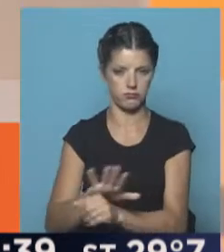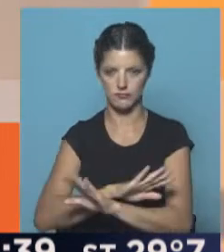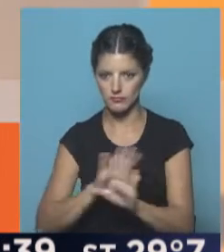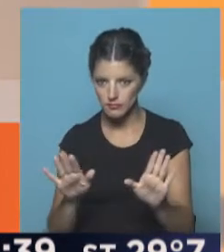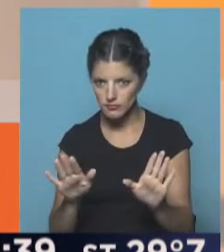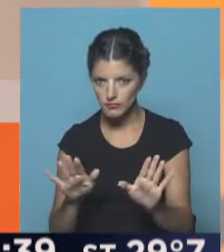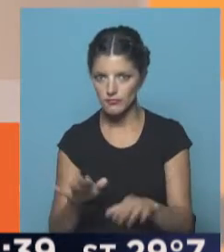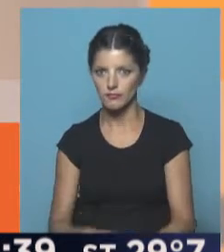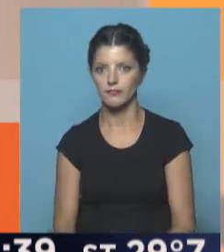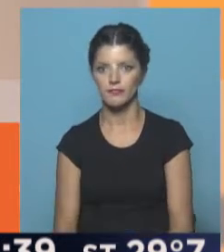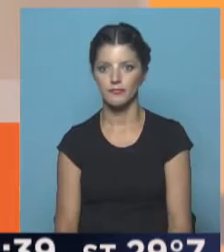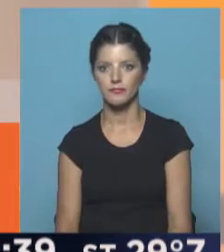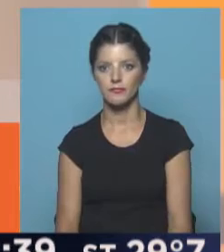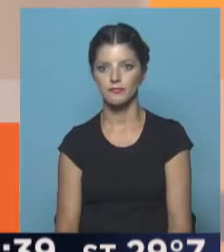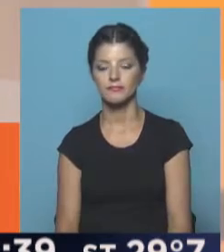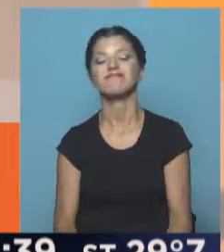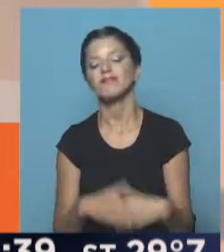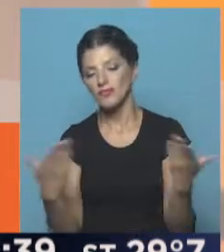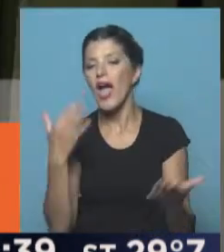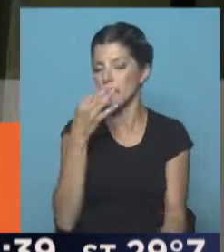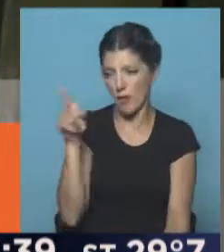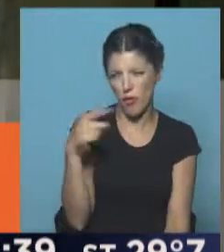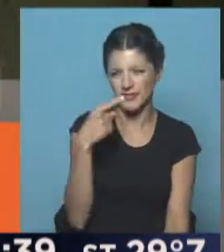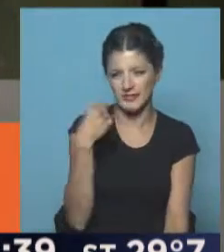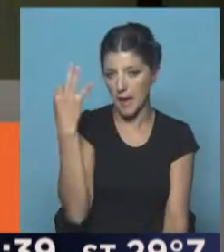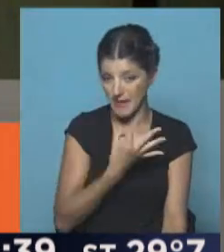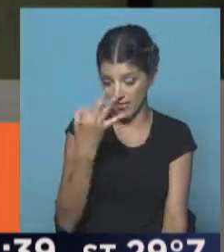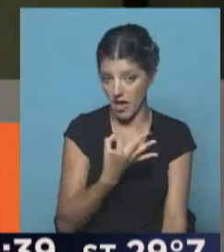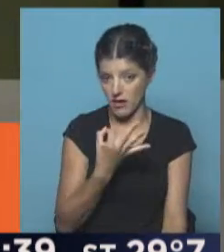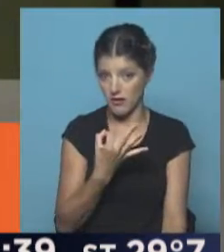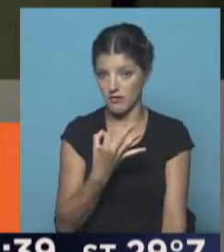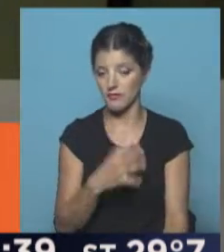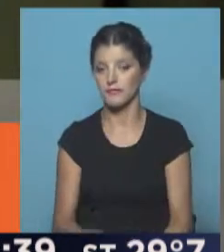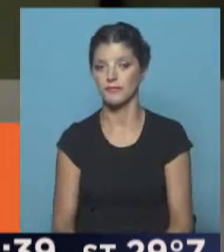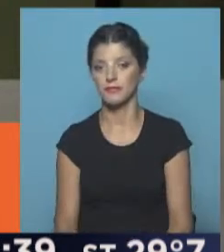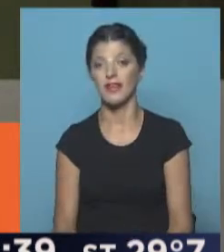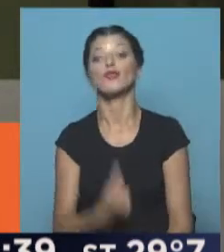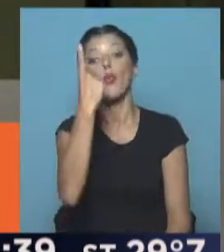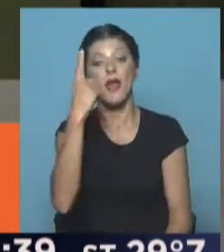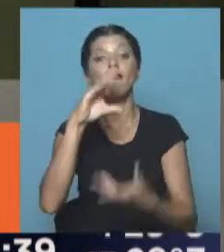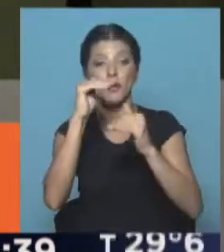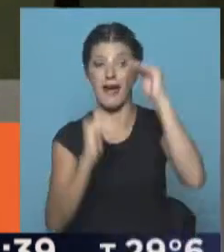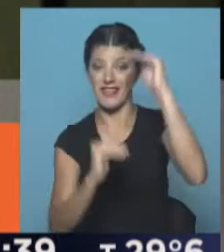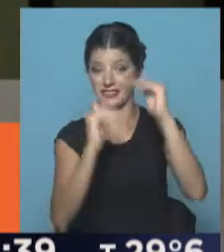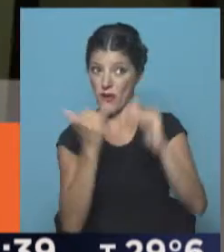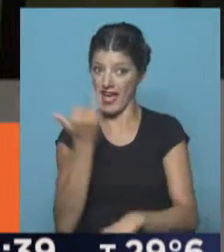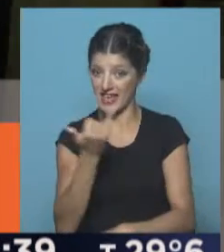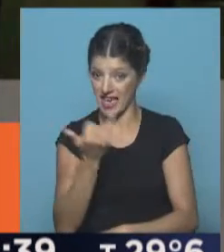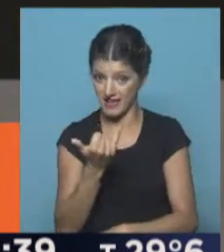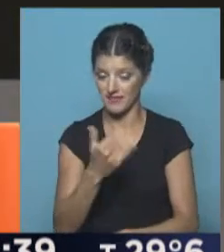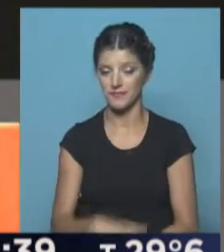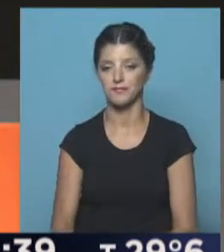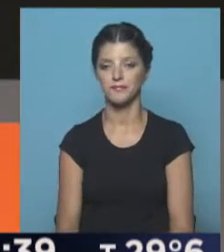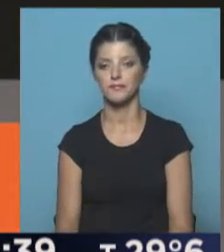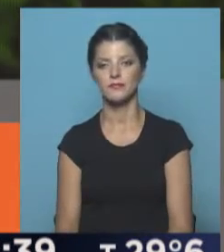mercado, entonces ahí es cierto lo que vos decís y ahí va de la mano. Es una de las tantas desigualdades que se dan en estas economías. Ahora, también